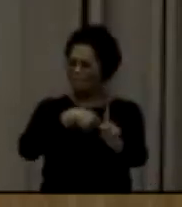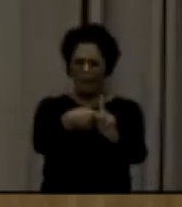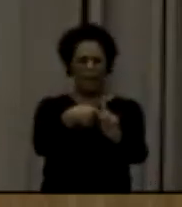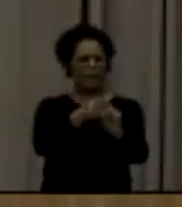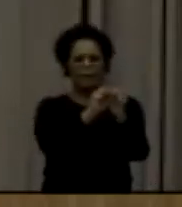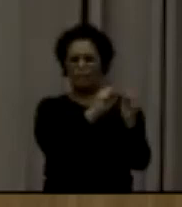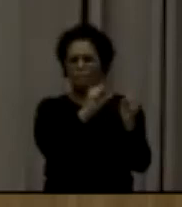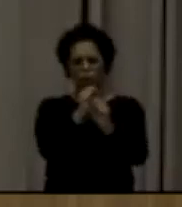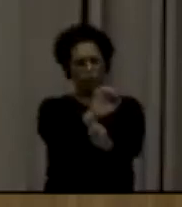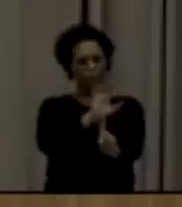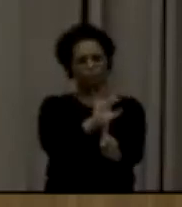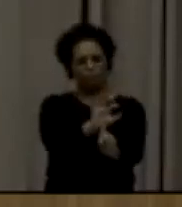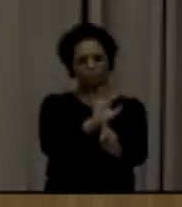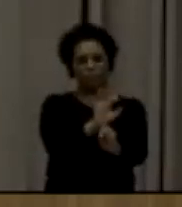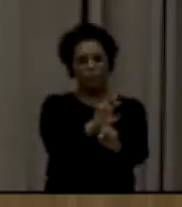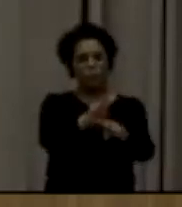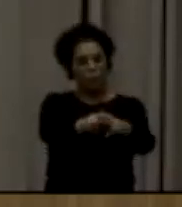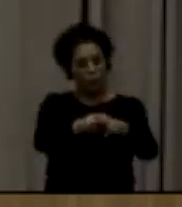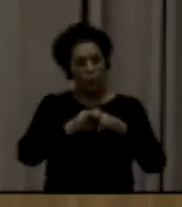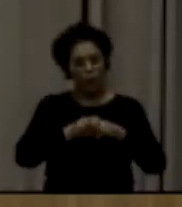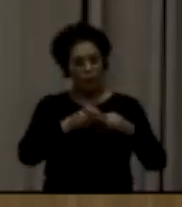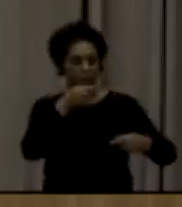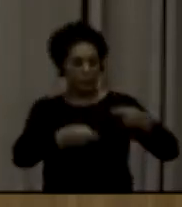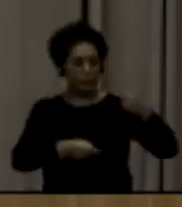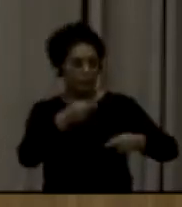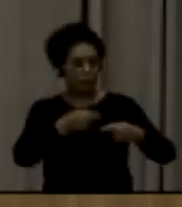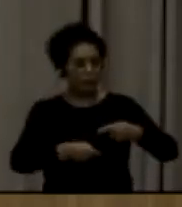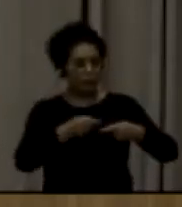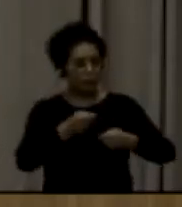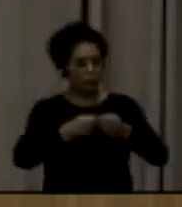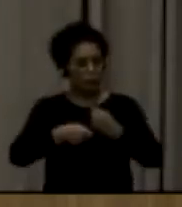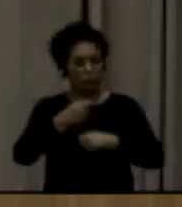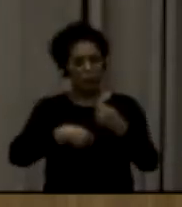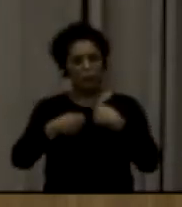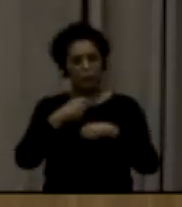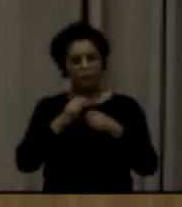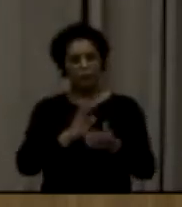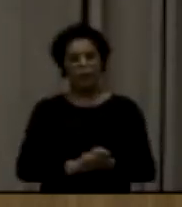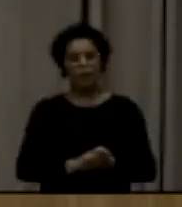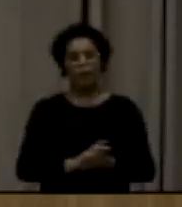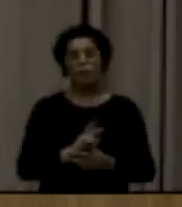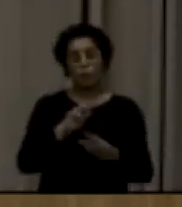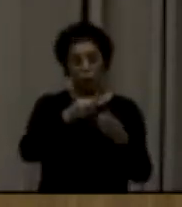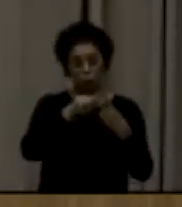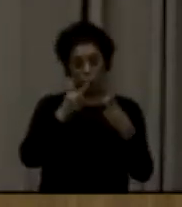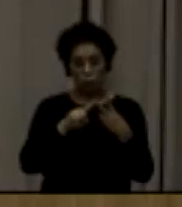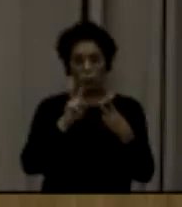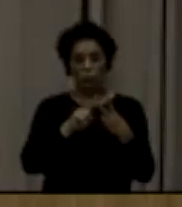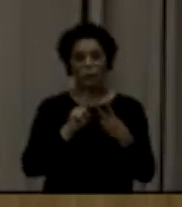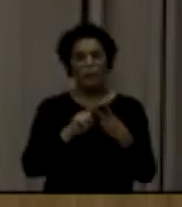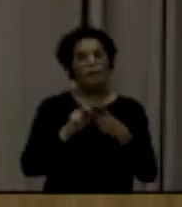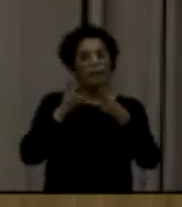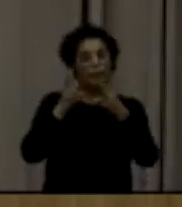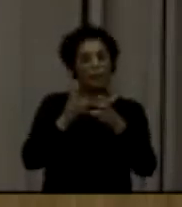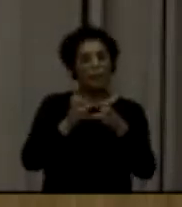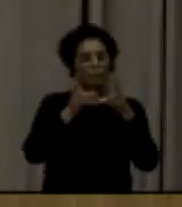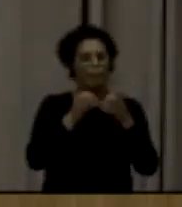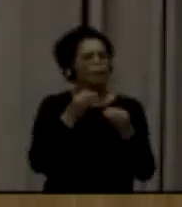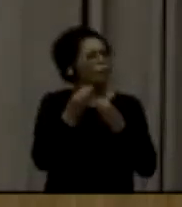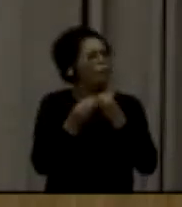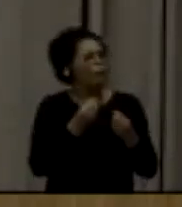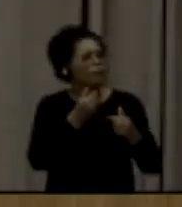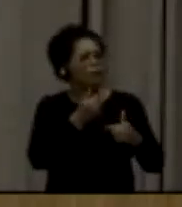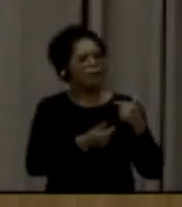tema político y economía política no entonces Bueno ese es un segundo aspecto que hemos identificado de cómo ellos han venido trabajando